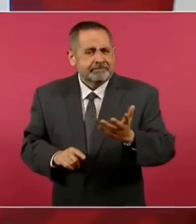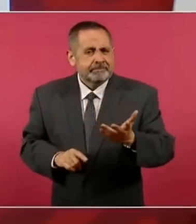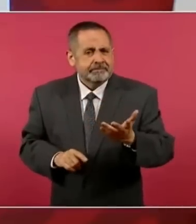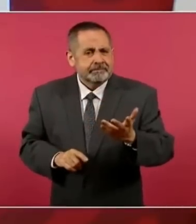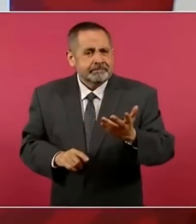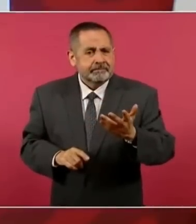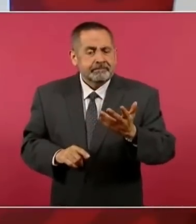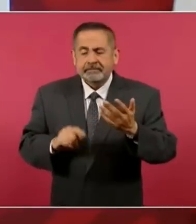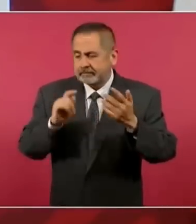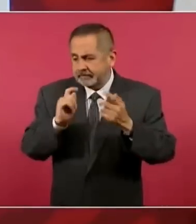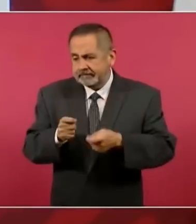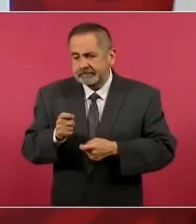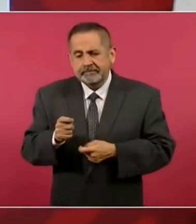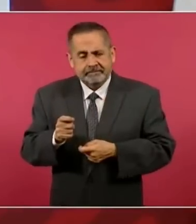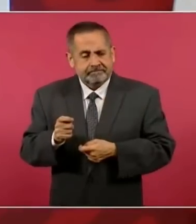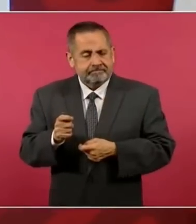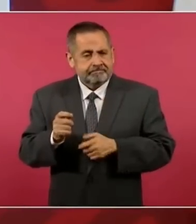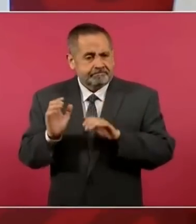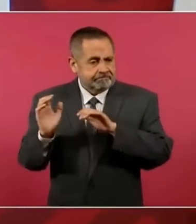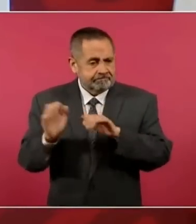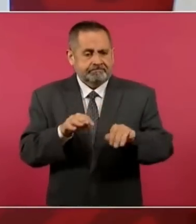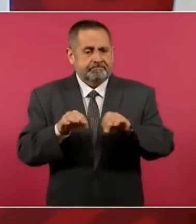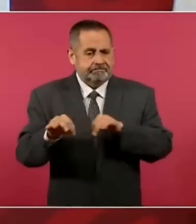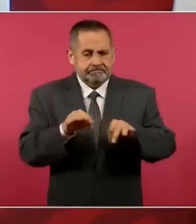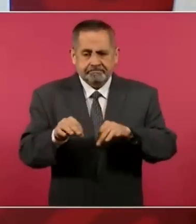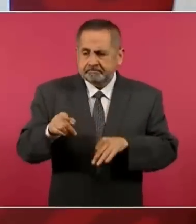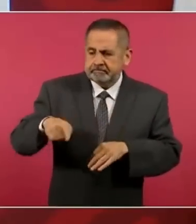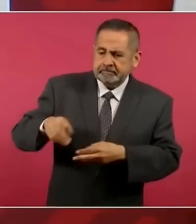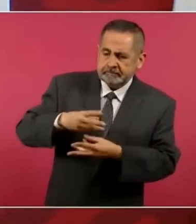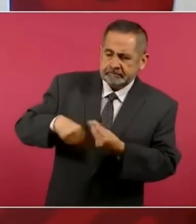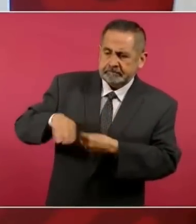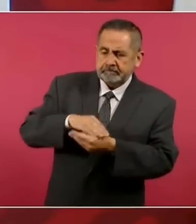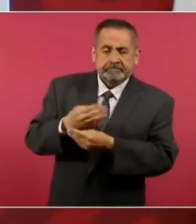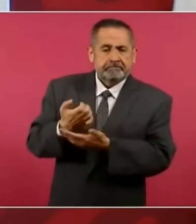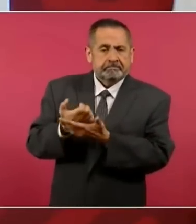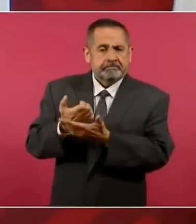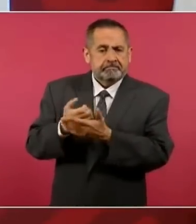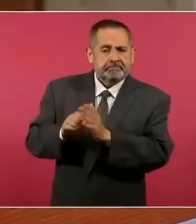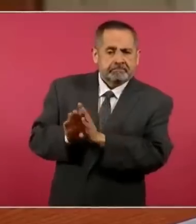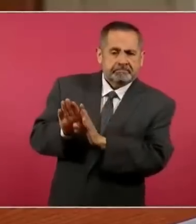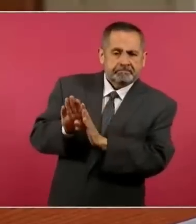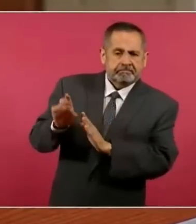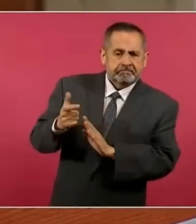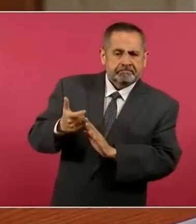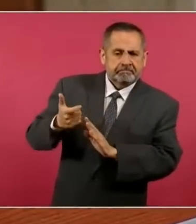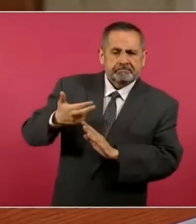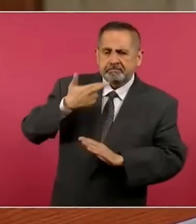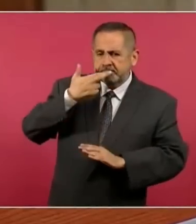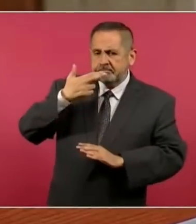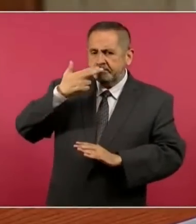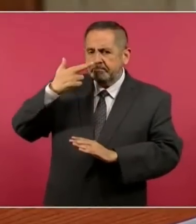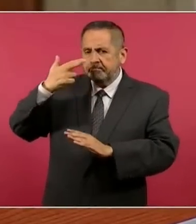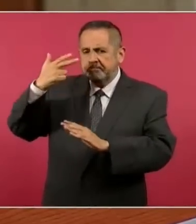significa empleos, significa crecimiento económico. Adelante.